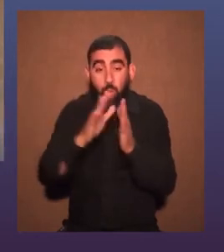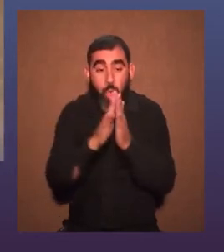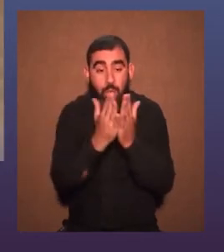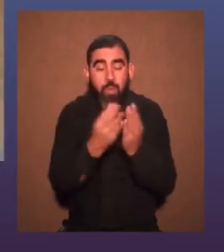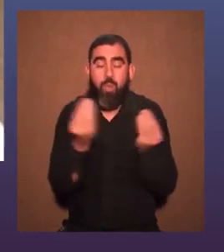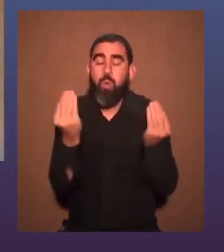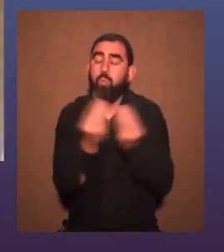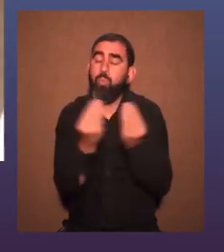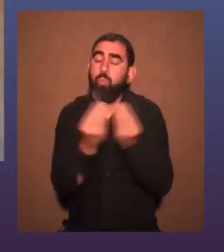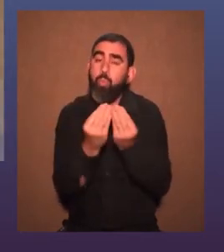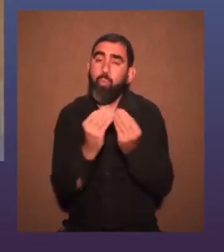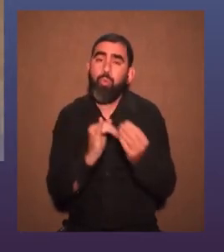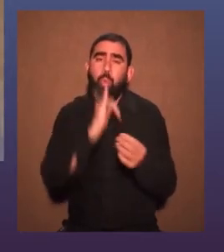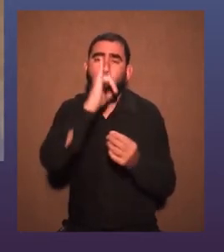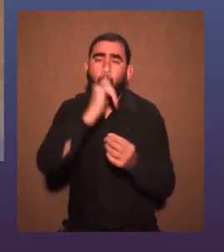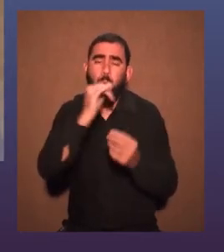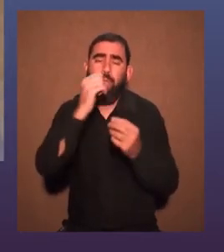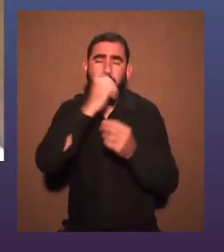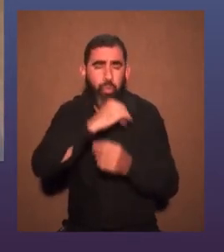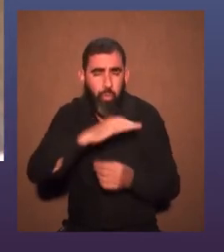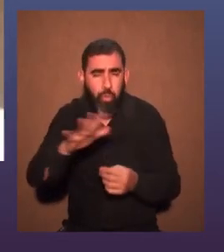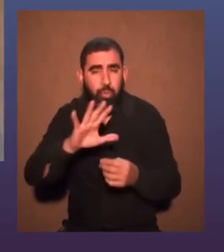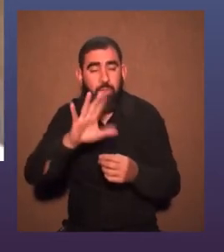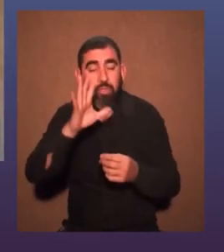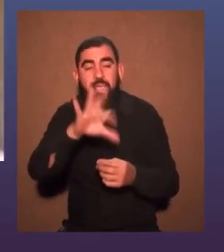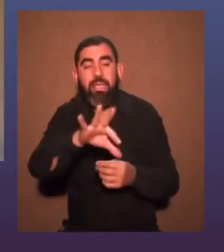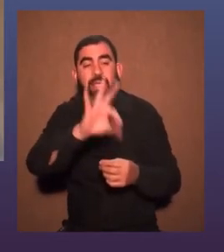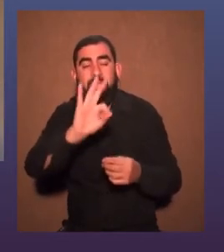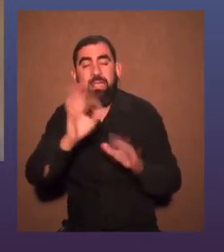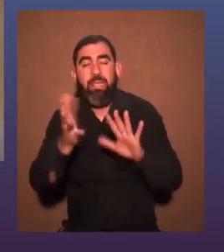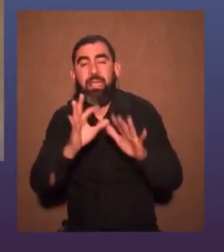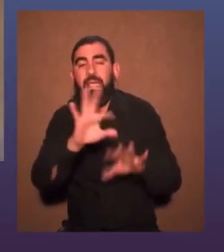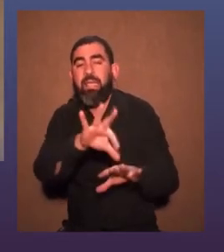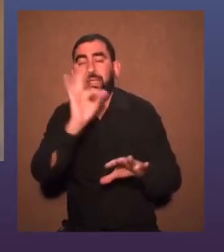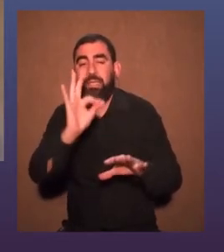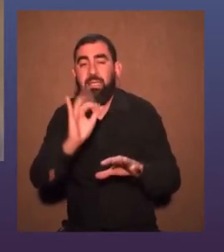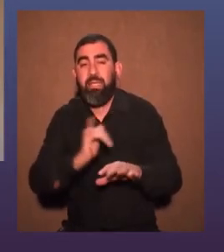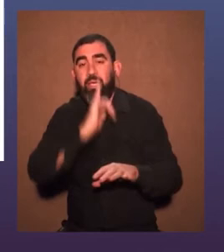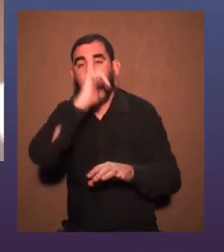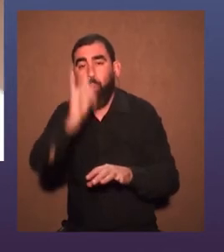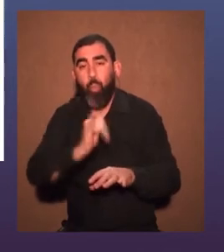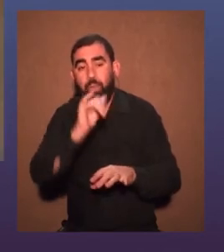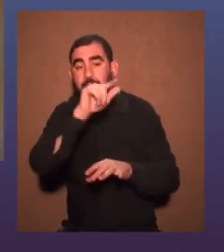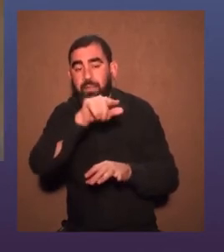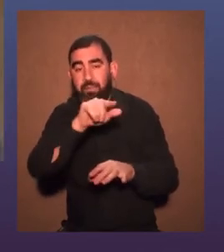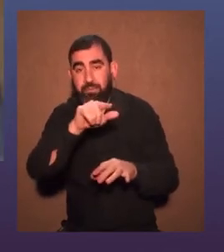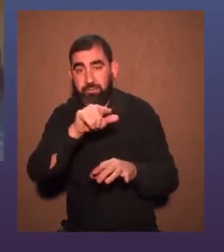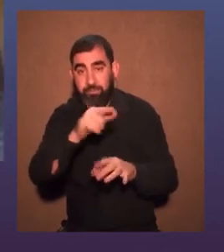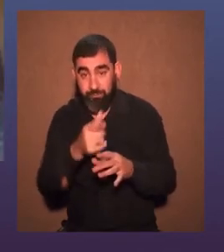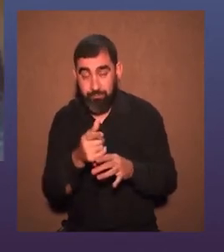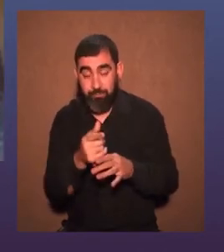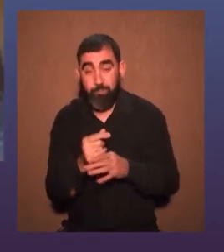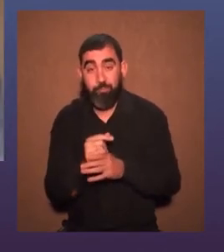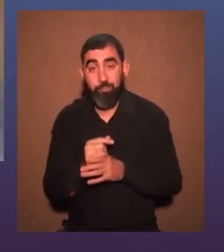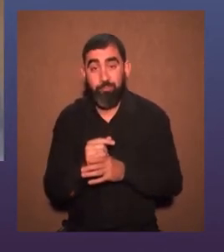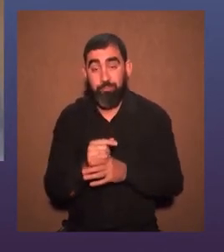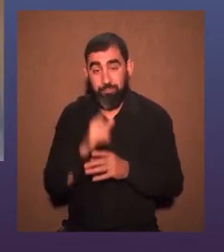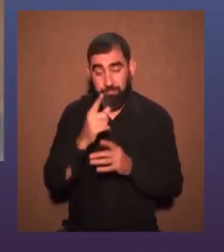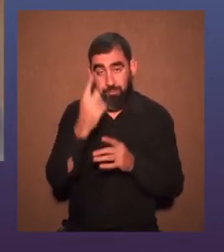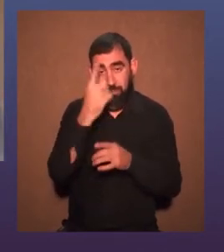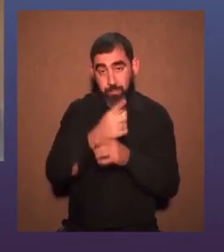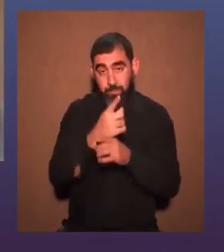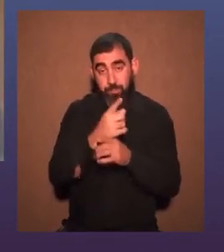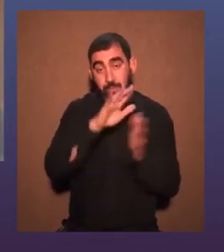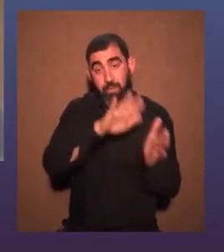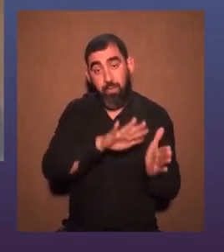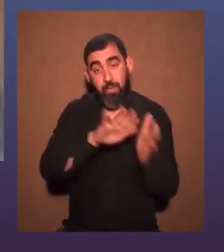qué es lo que queremos elegir contar de La Tregua, es como un relato de La Tregua a su vez, y eso por un lado,